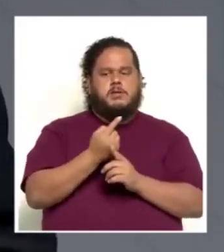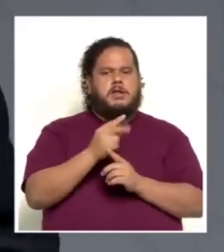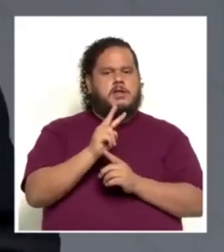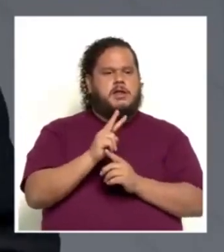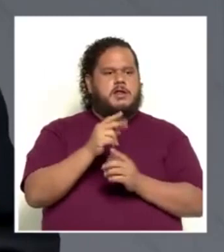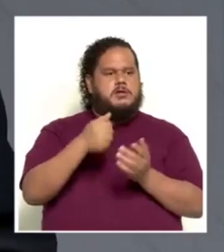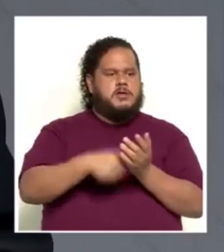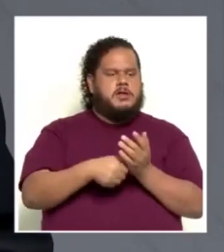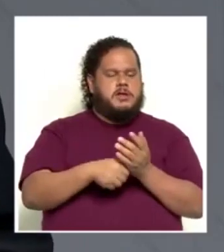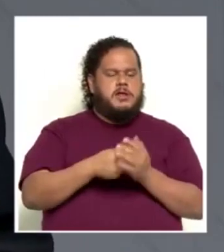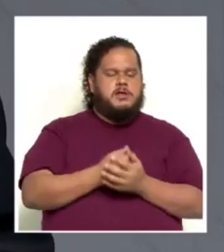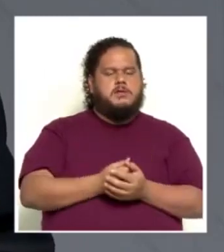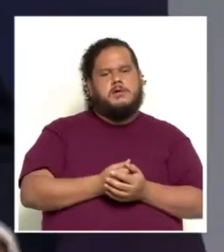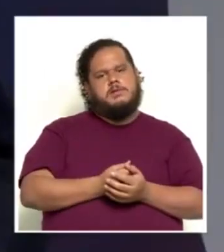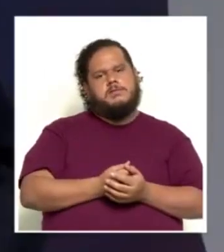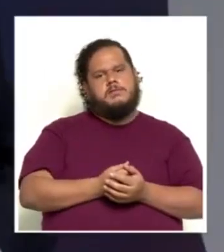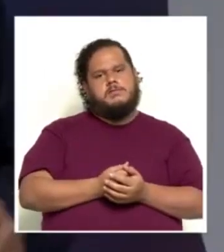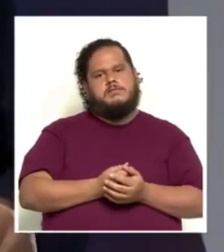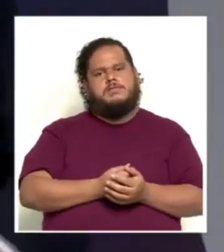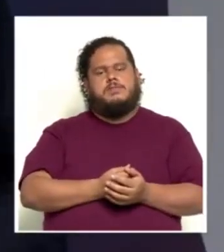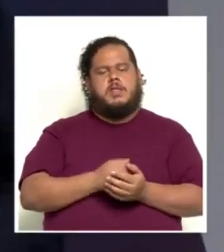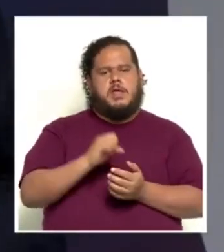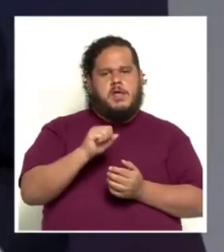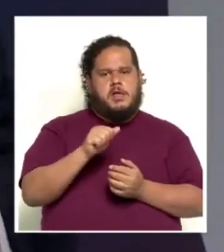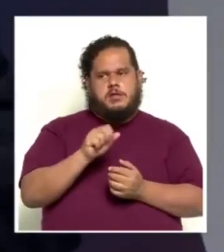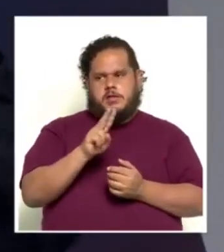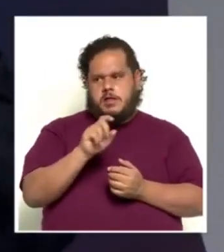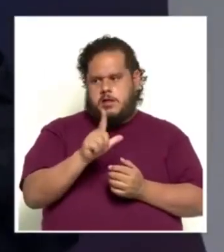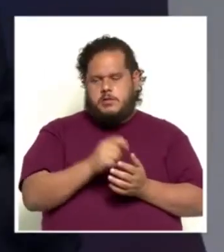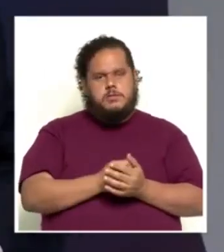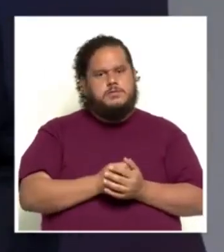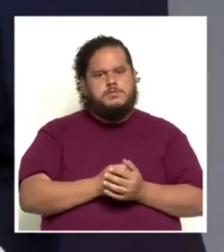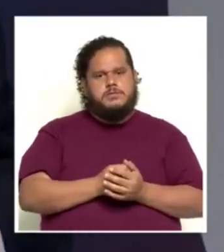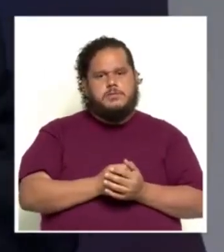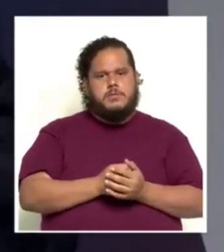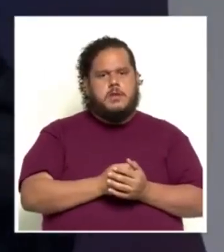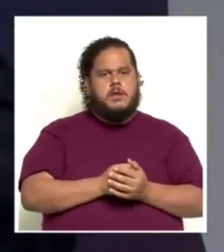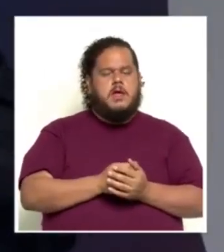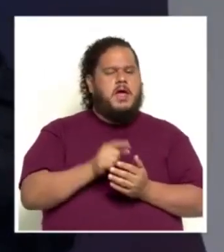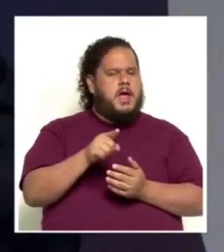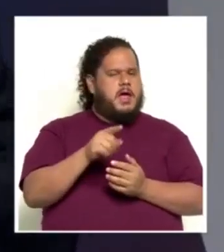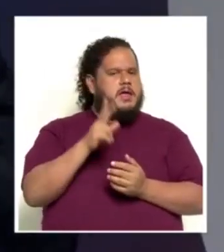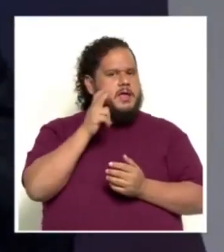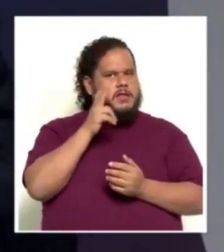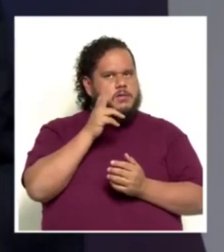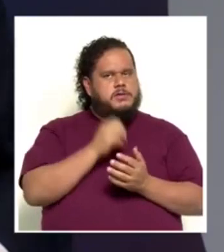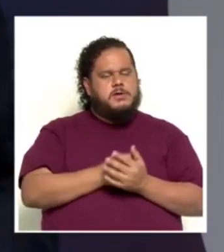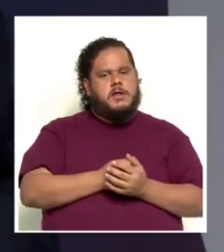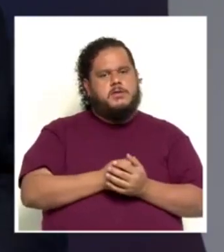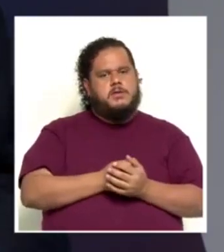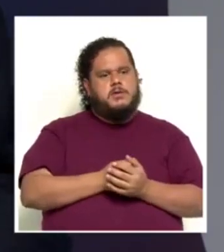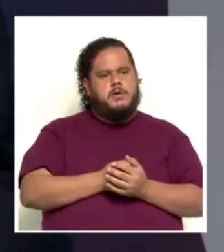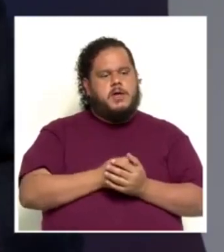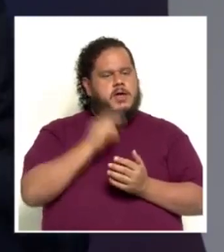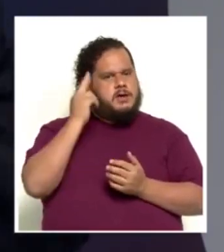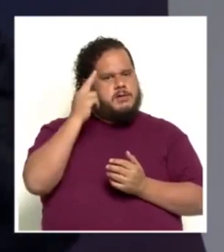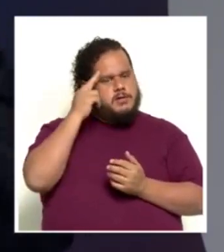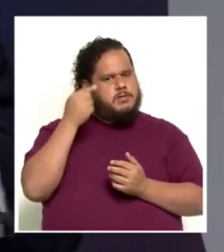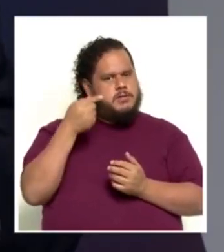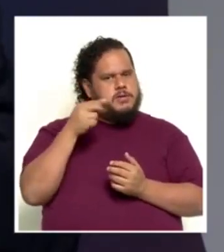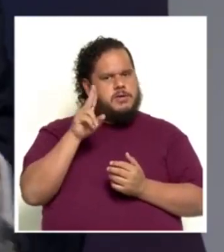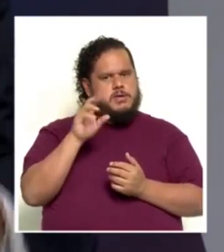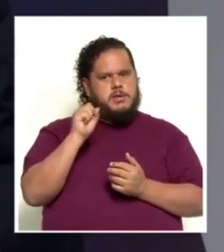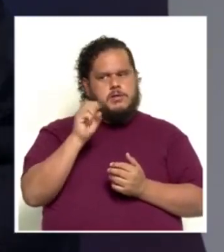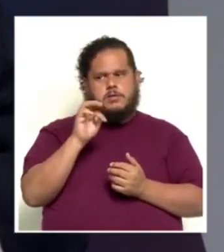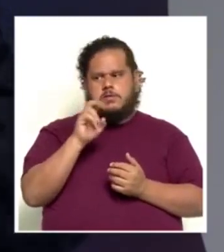candidaturas que están en disputa. Saúl, el tema, ahí escuchando lo que el razonamiento de Gustavo